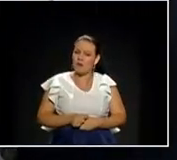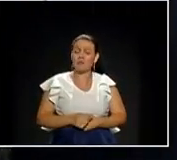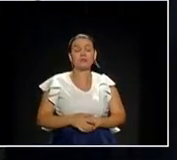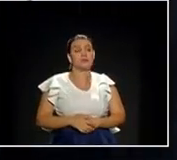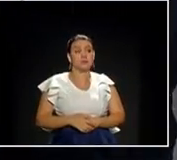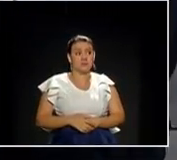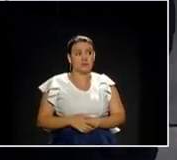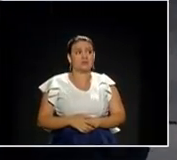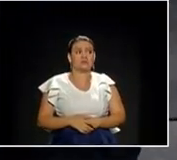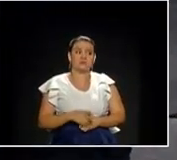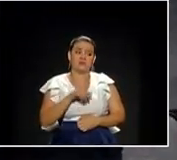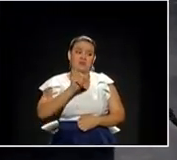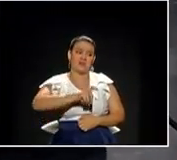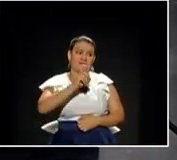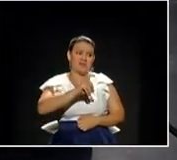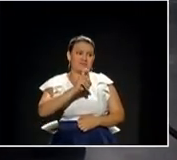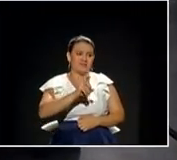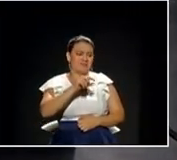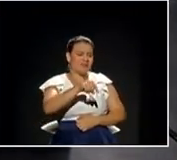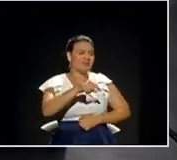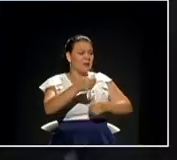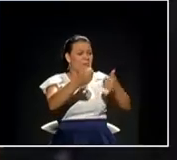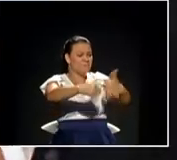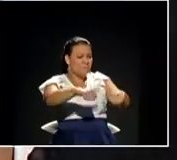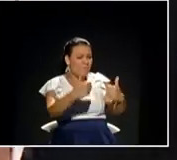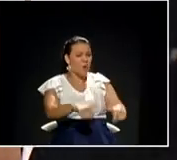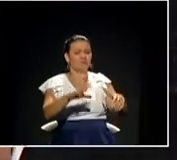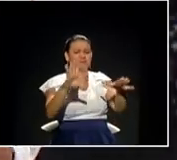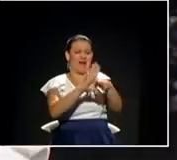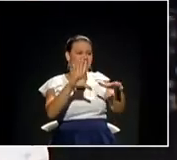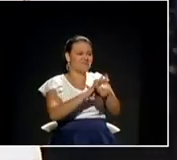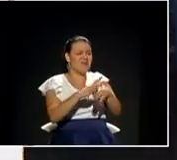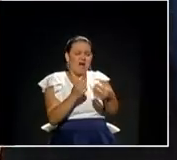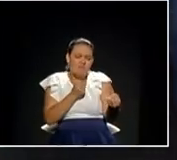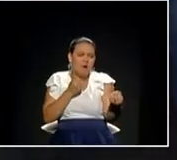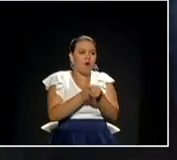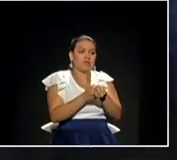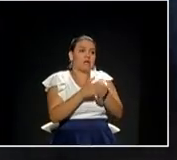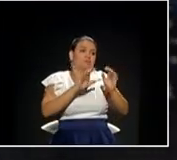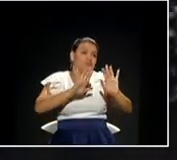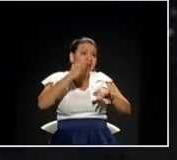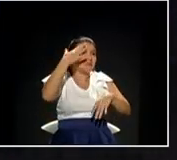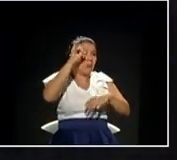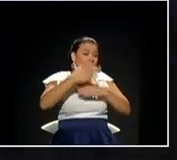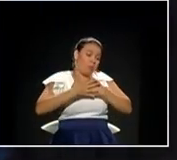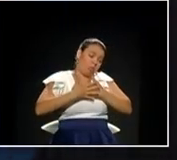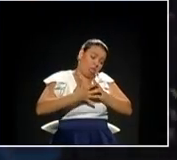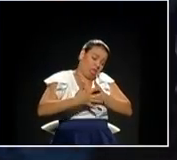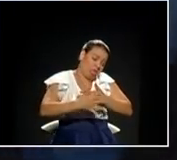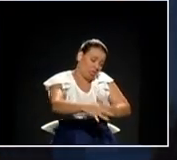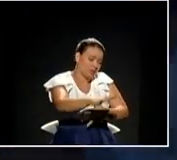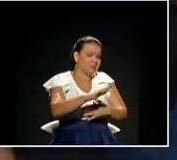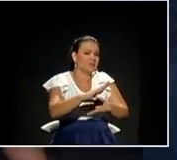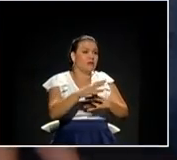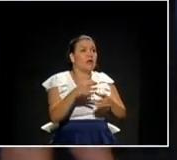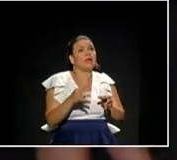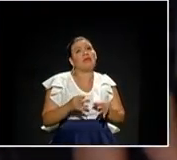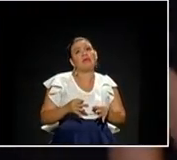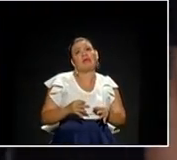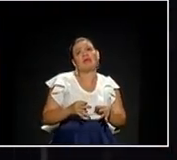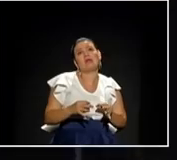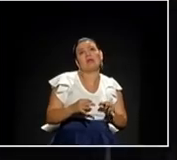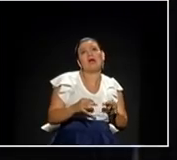fortalecer la oferta de transporte público es un primer punto que se demora a su tiempo pero tenemos que arrancar ya no podemos quedarnos en discusiones sobre metros